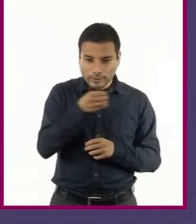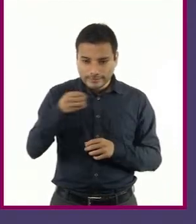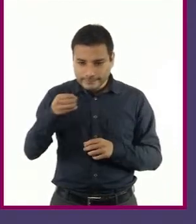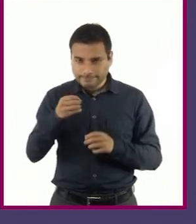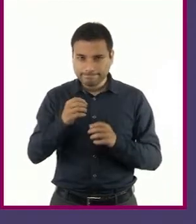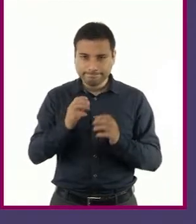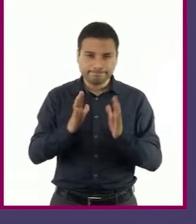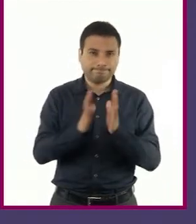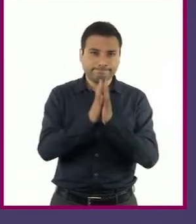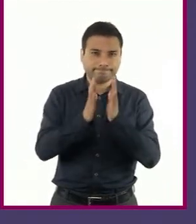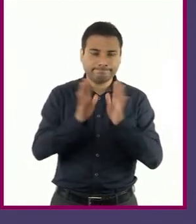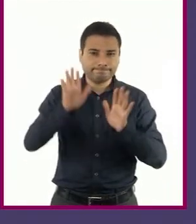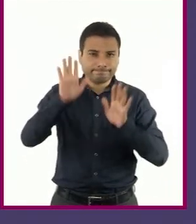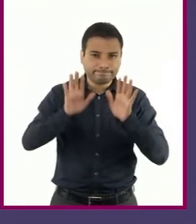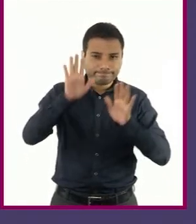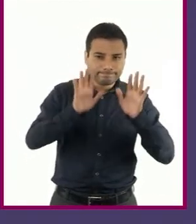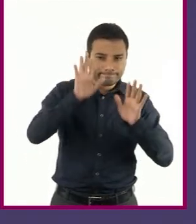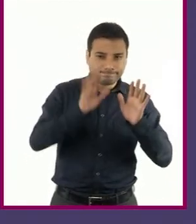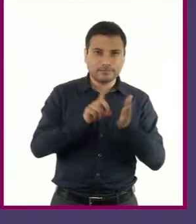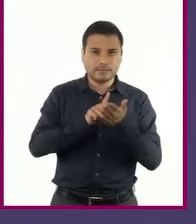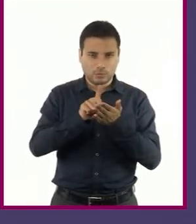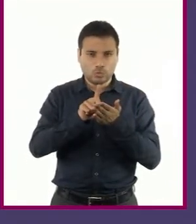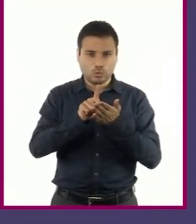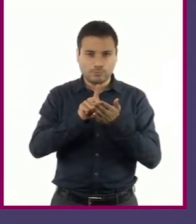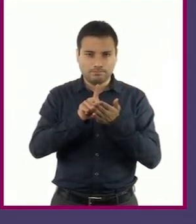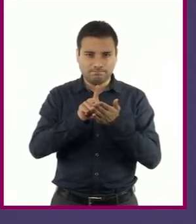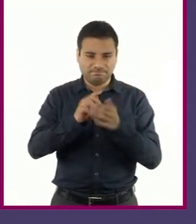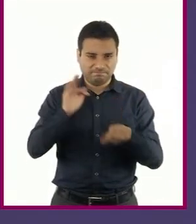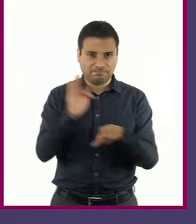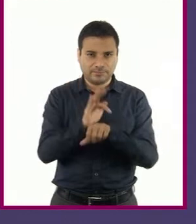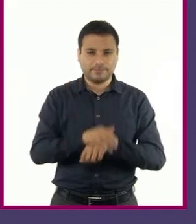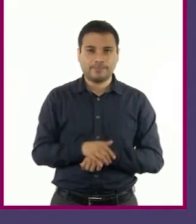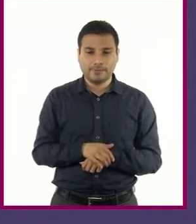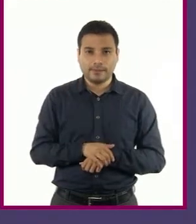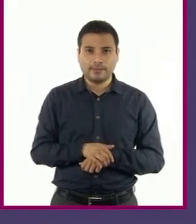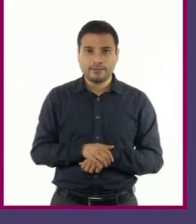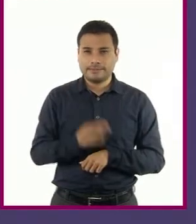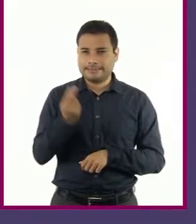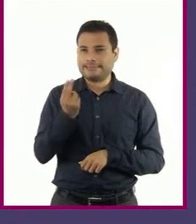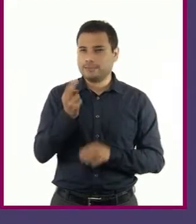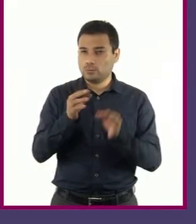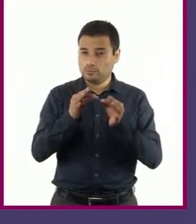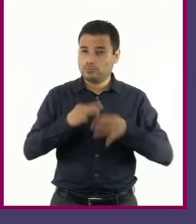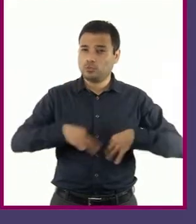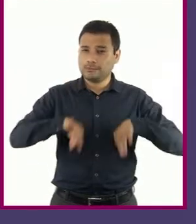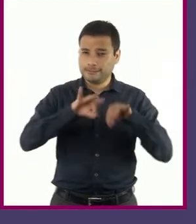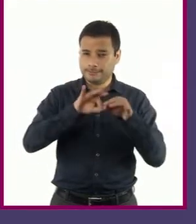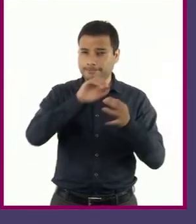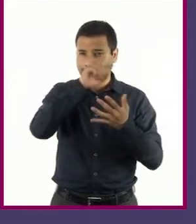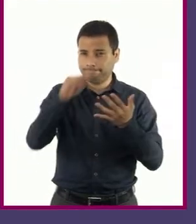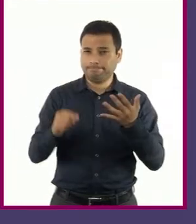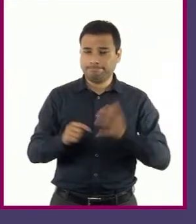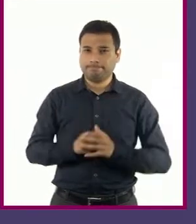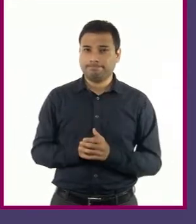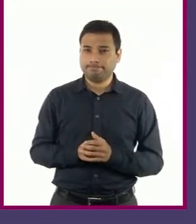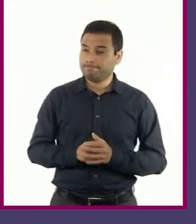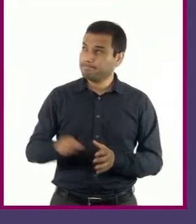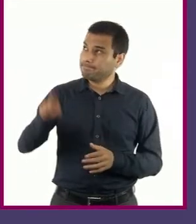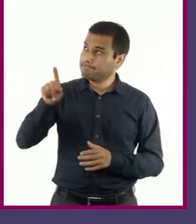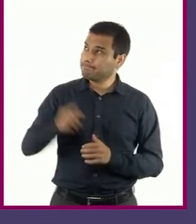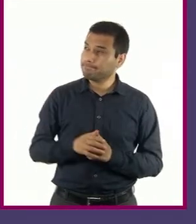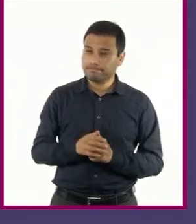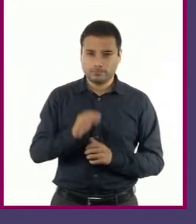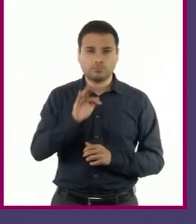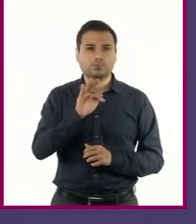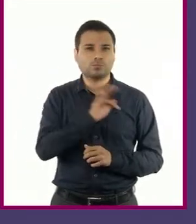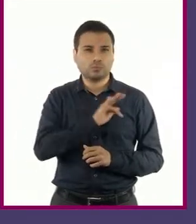participar activamente para el goce y ejercicio de derechos, necesidades trascendentales. Todo esto para alcanzar